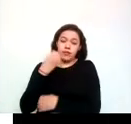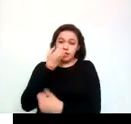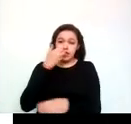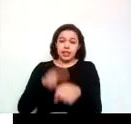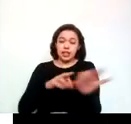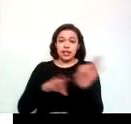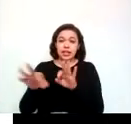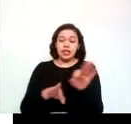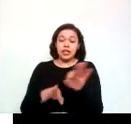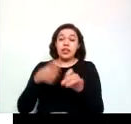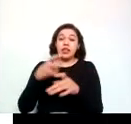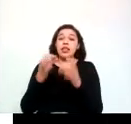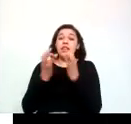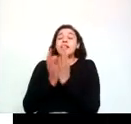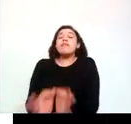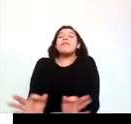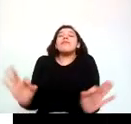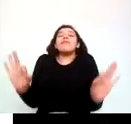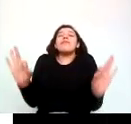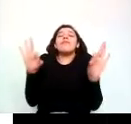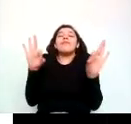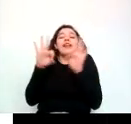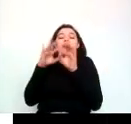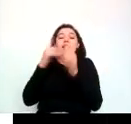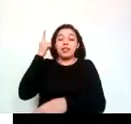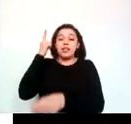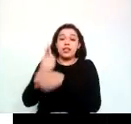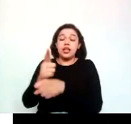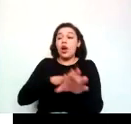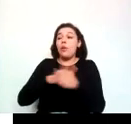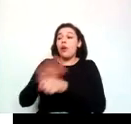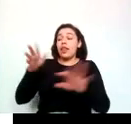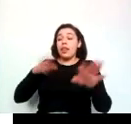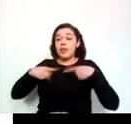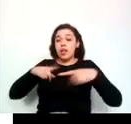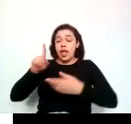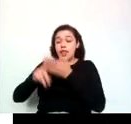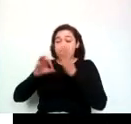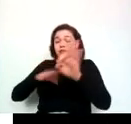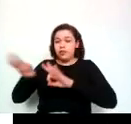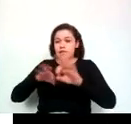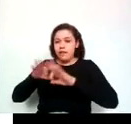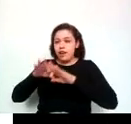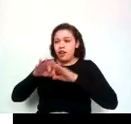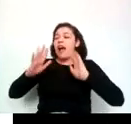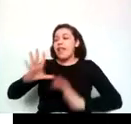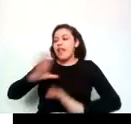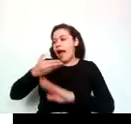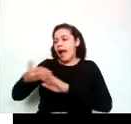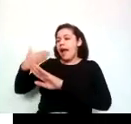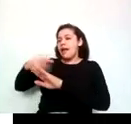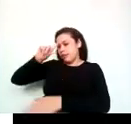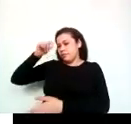de suma importancia identificar a aquellos trabajadores que han sido expuestos a este tipo de